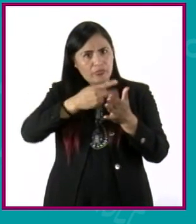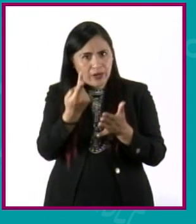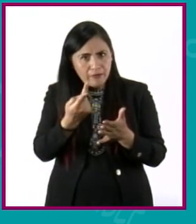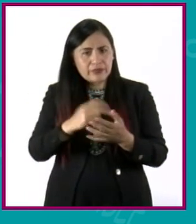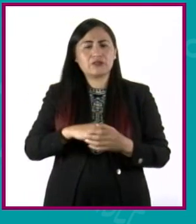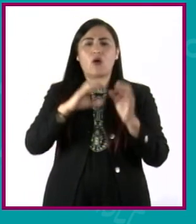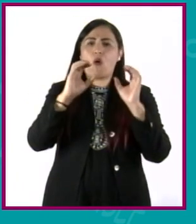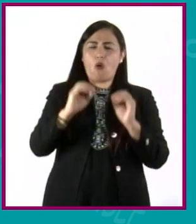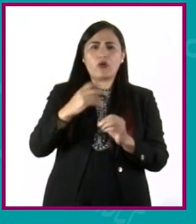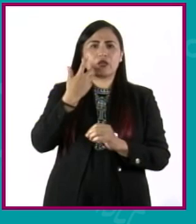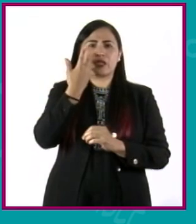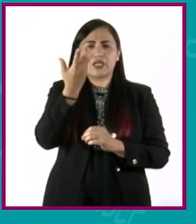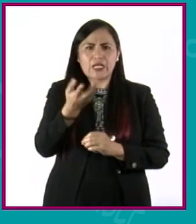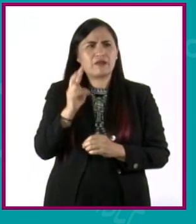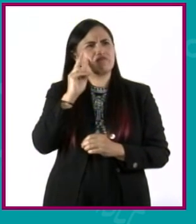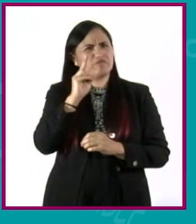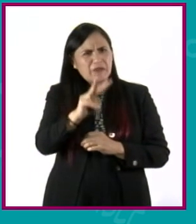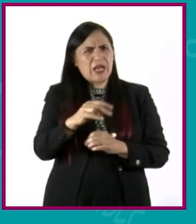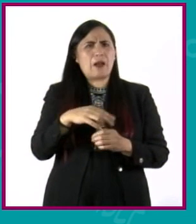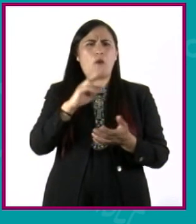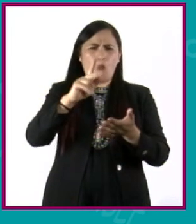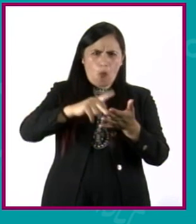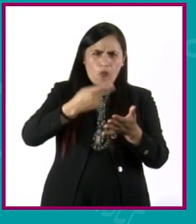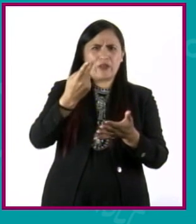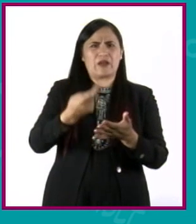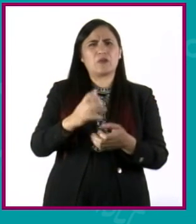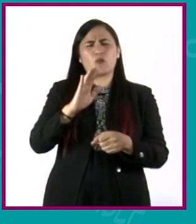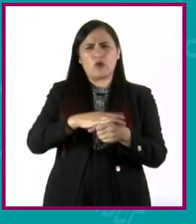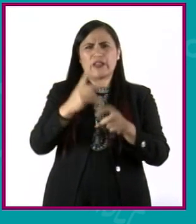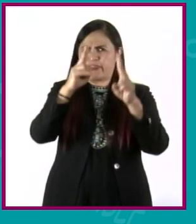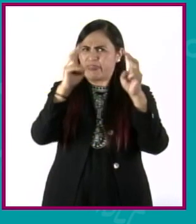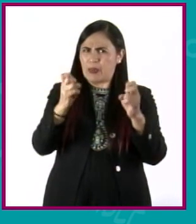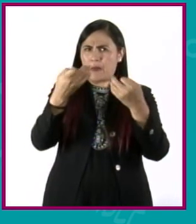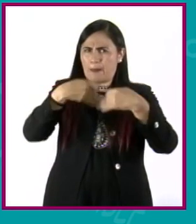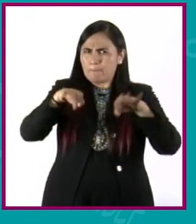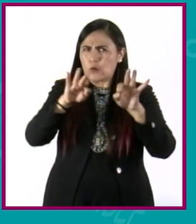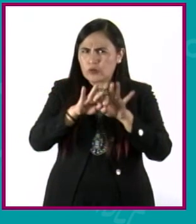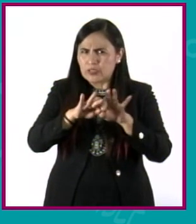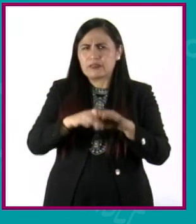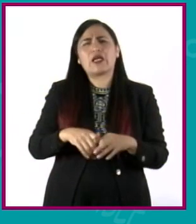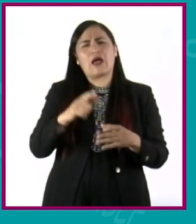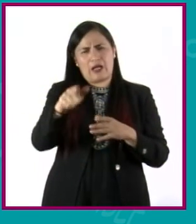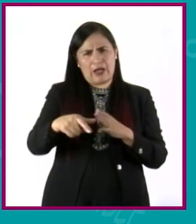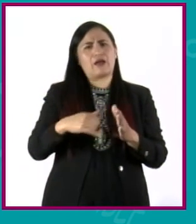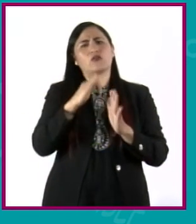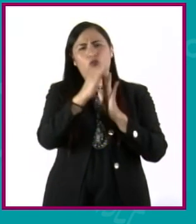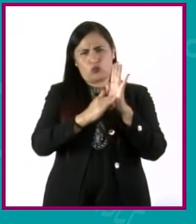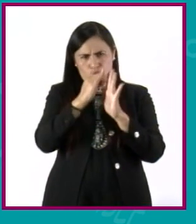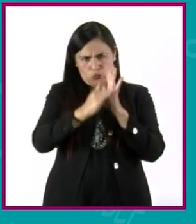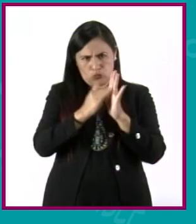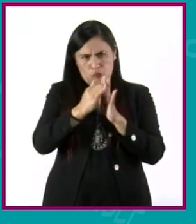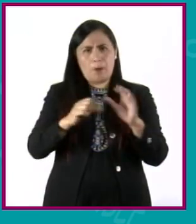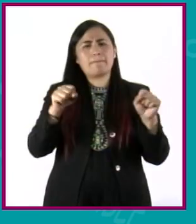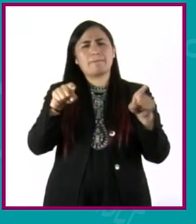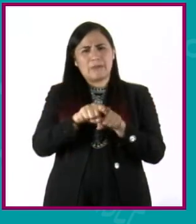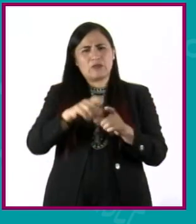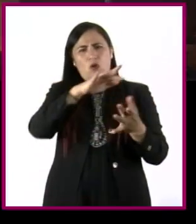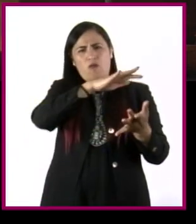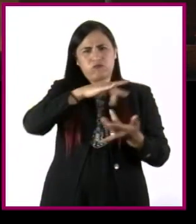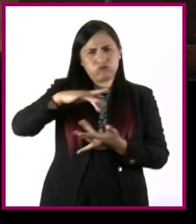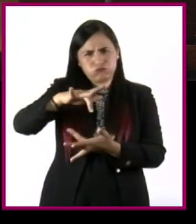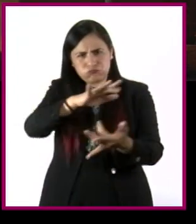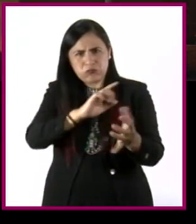quieren consultarlo porque les pareció tan importante como a nosotros, revisen nuestro canal en YouTube y síganos en nuestras redes